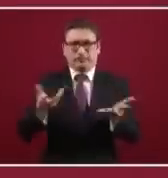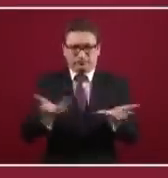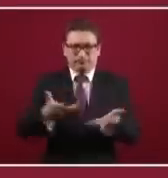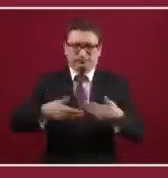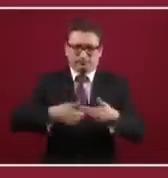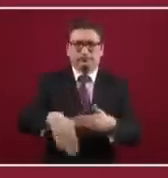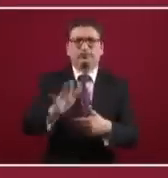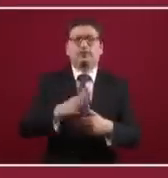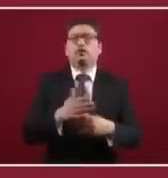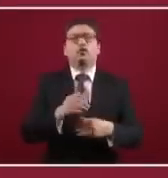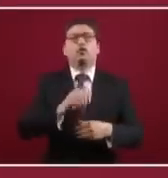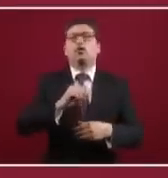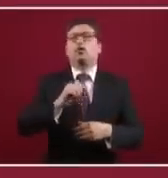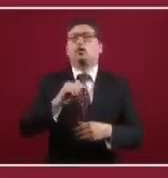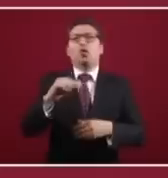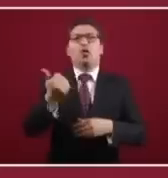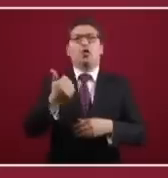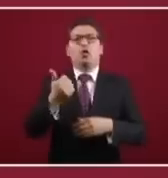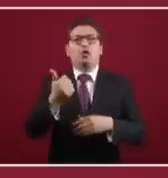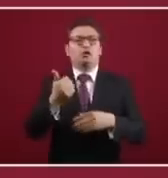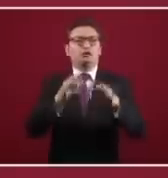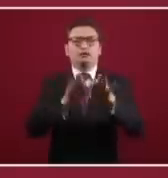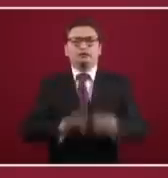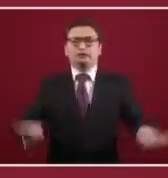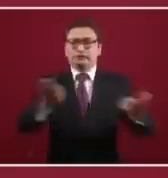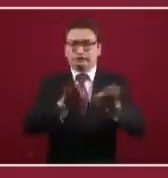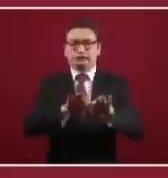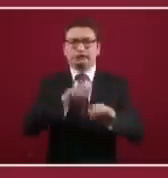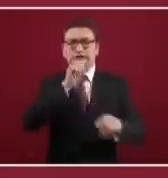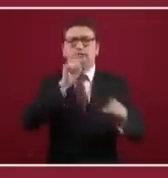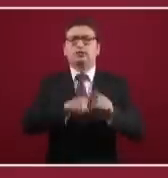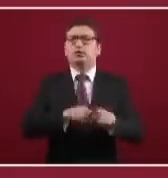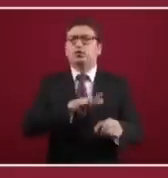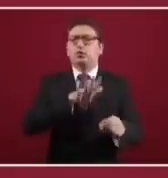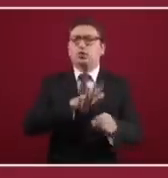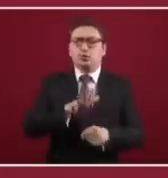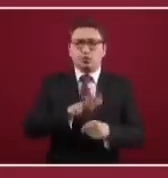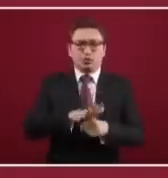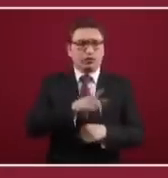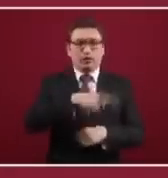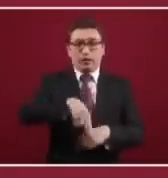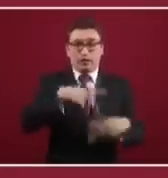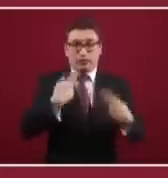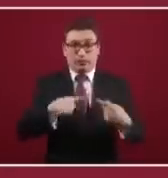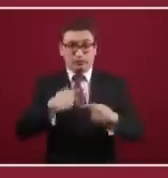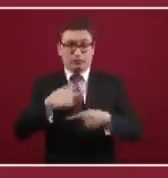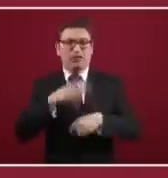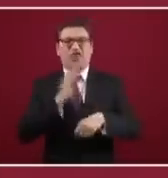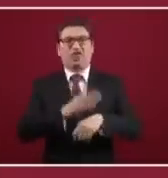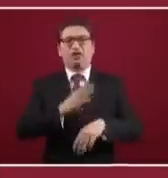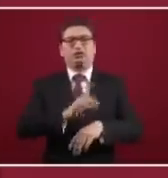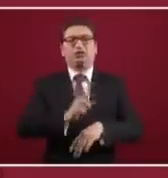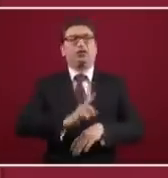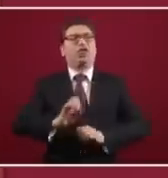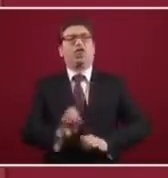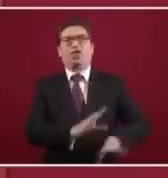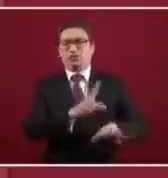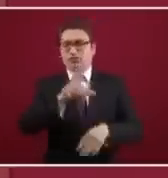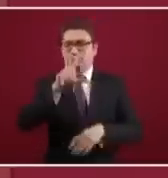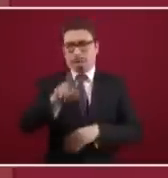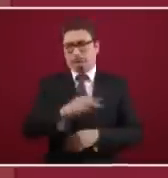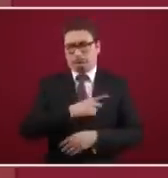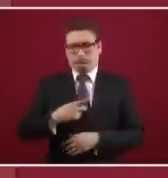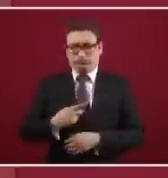Otra cosa importante también es que no haya impunidad, que no